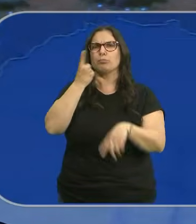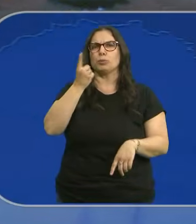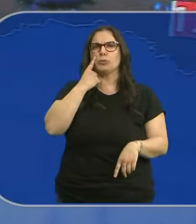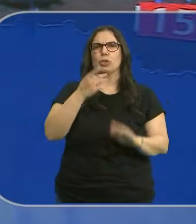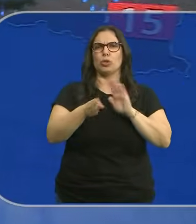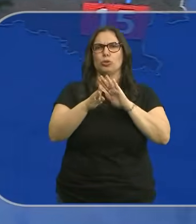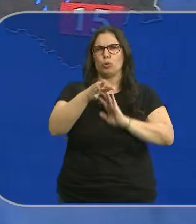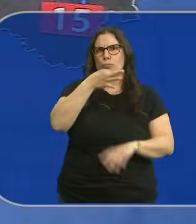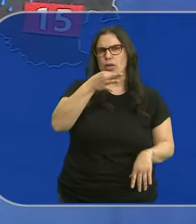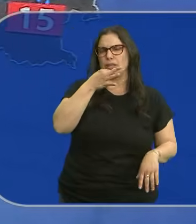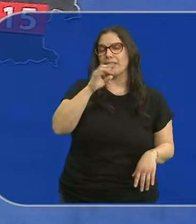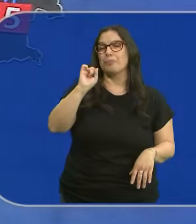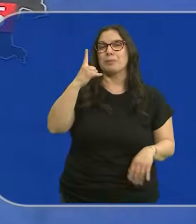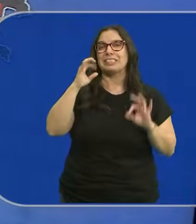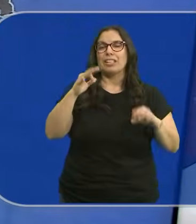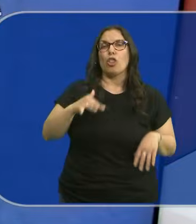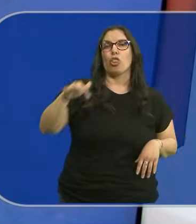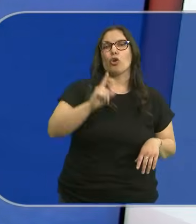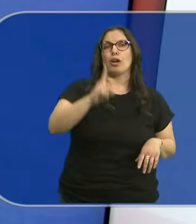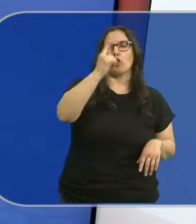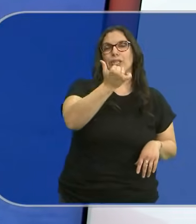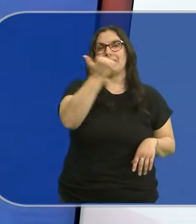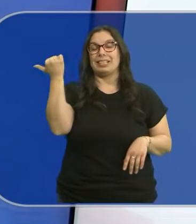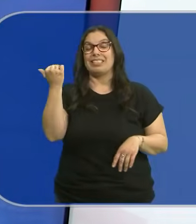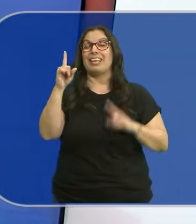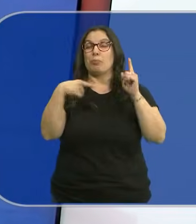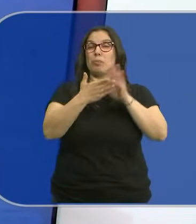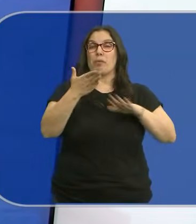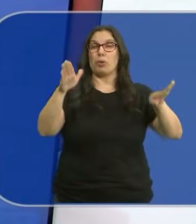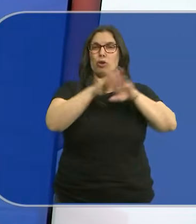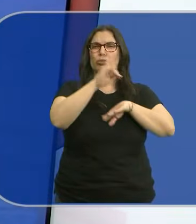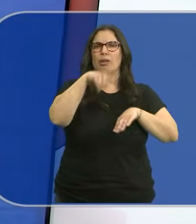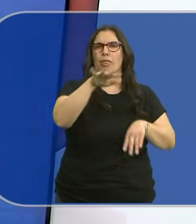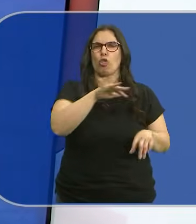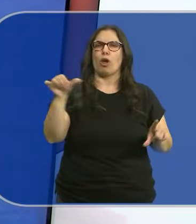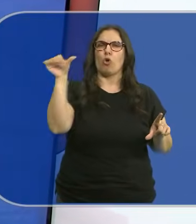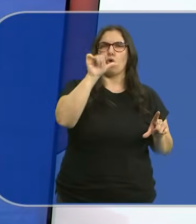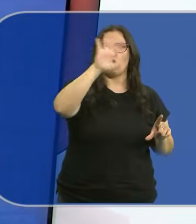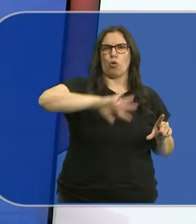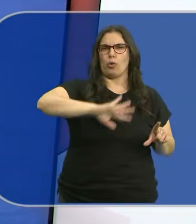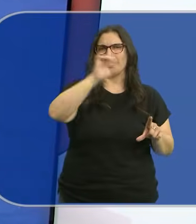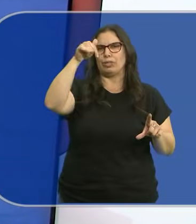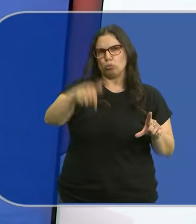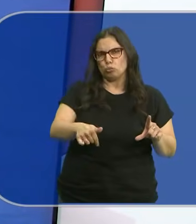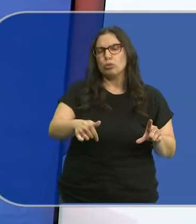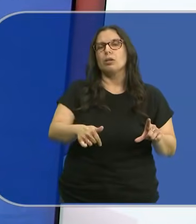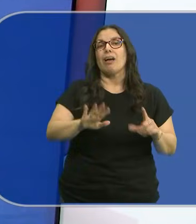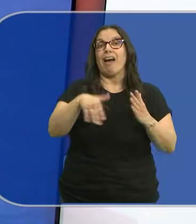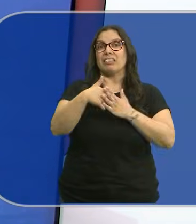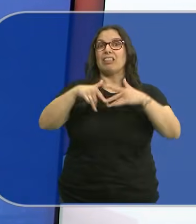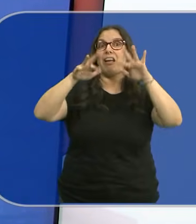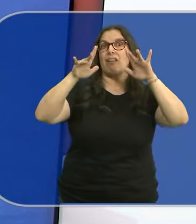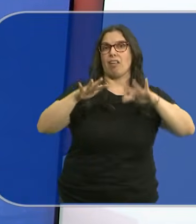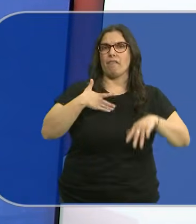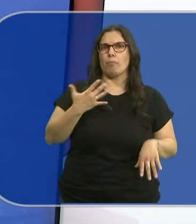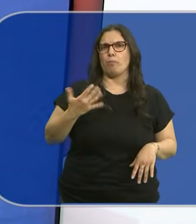durante esta próxima tarde, sobre todo en zonas del norte y del este, pero a últimas horas también pueden aparecer en zonas del oeste y del suroeste. Incluso la nieve puede